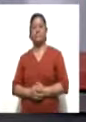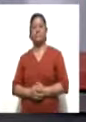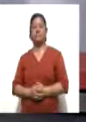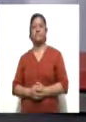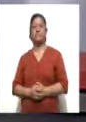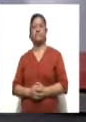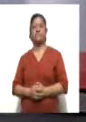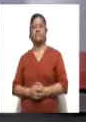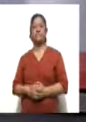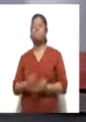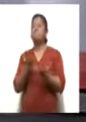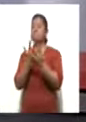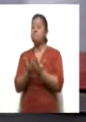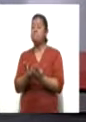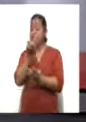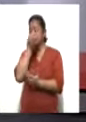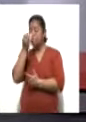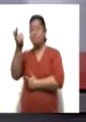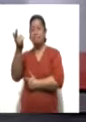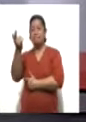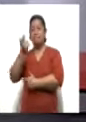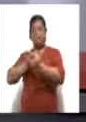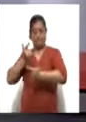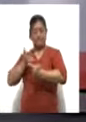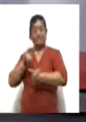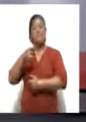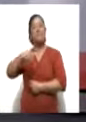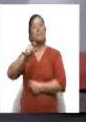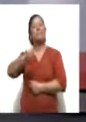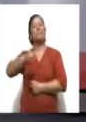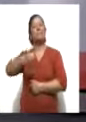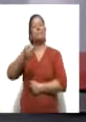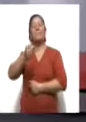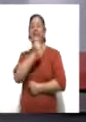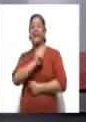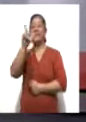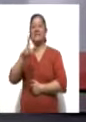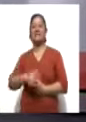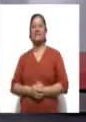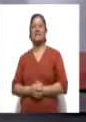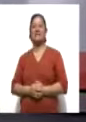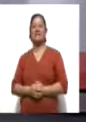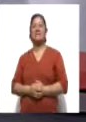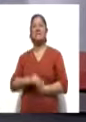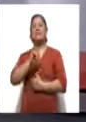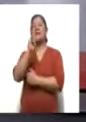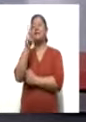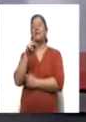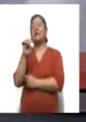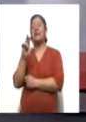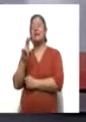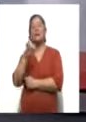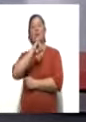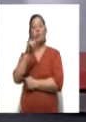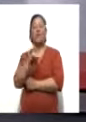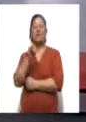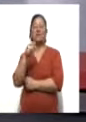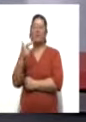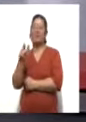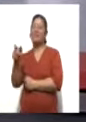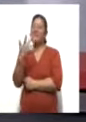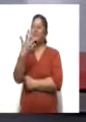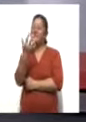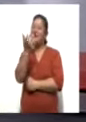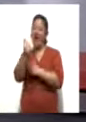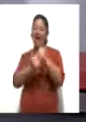antes de irnos a este breve corte informativo, quiero enviar saludos muy, muy especiales a Iker Juárez Gómez, que es un pequeño niño de